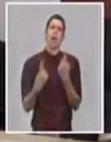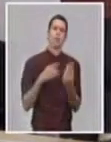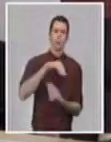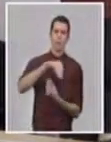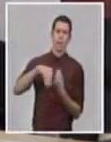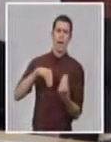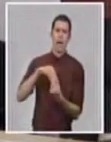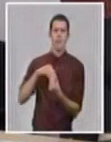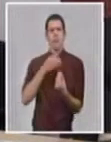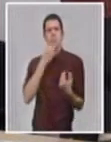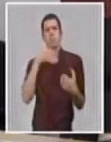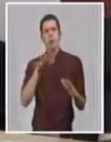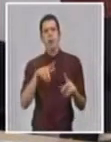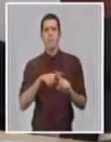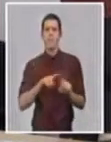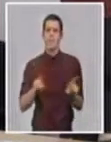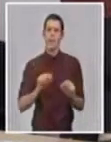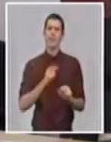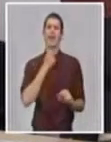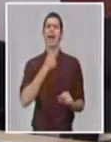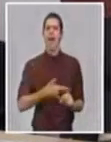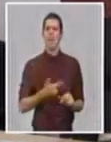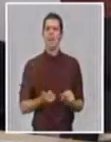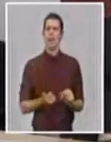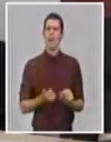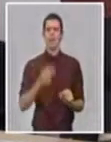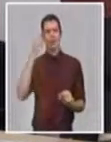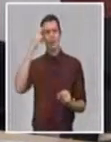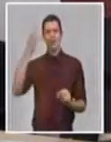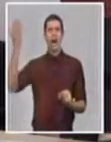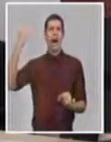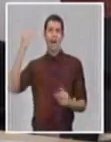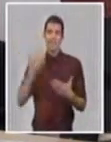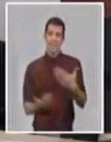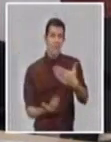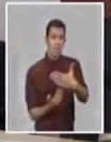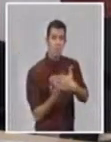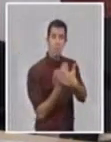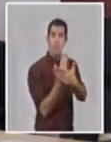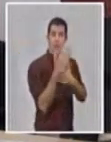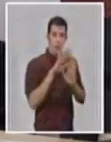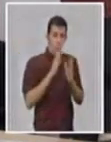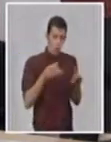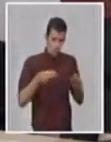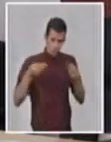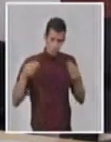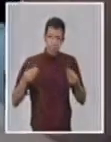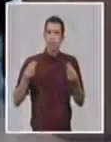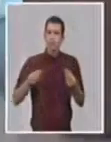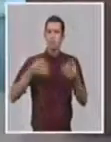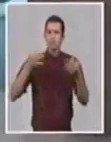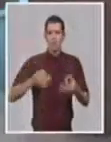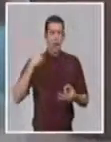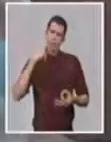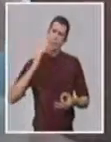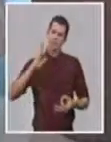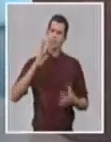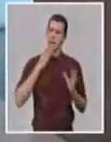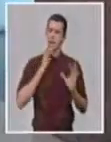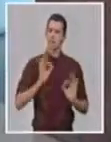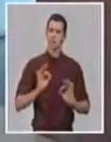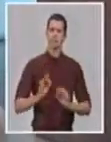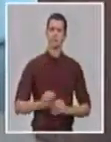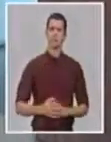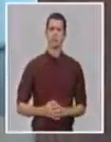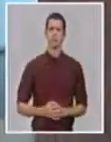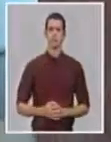La imprenta de Gutenberg nació para quedarse por toda la vida.